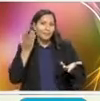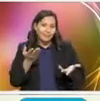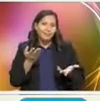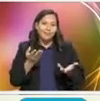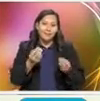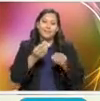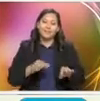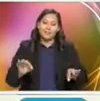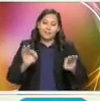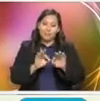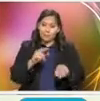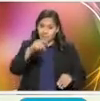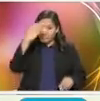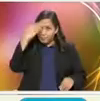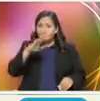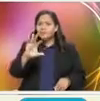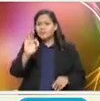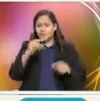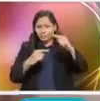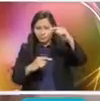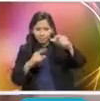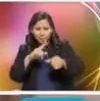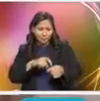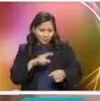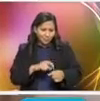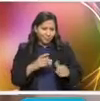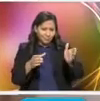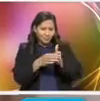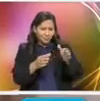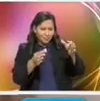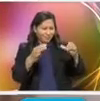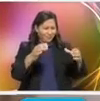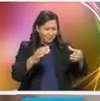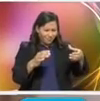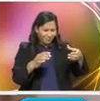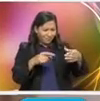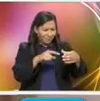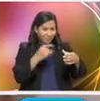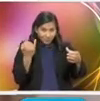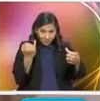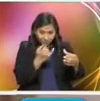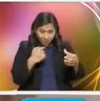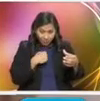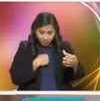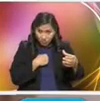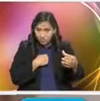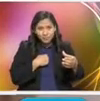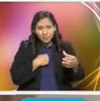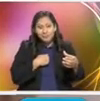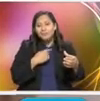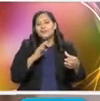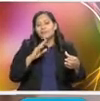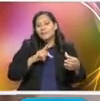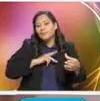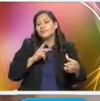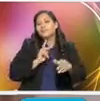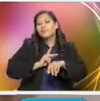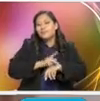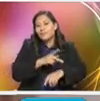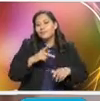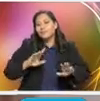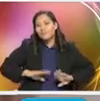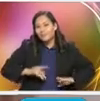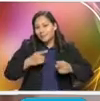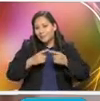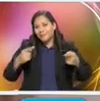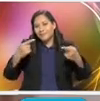es importante que sepamos que a lo mejor si vemos el tono en la caja no va a quedar exactamente igual dependiendo al tono que traemos ya